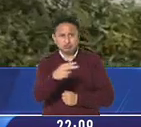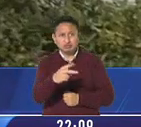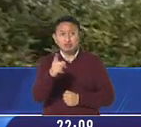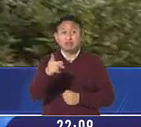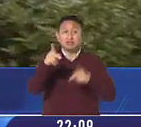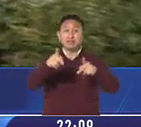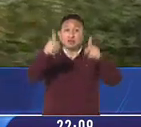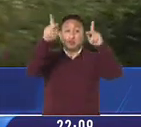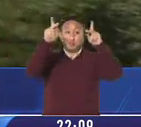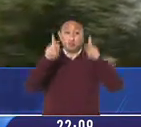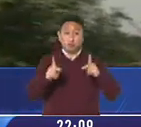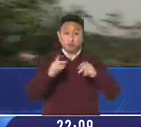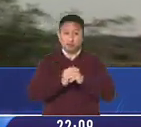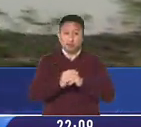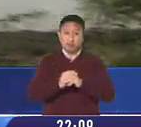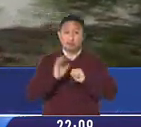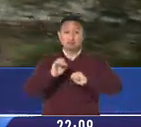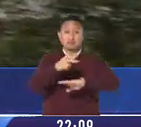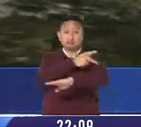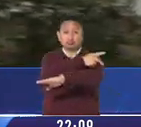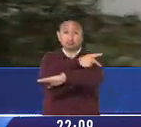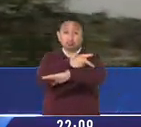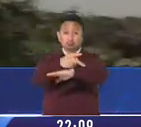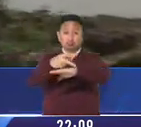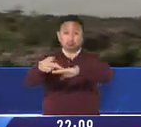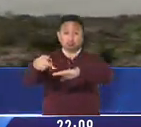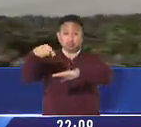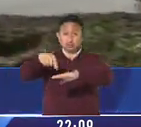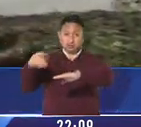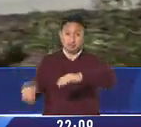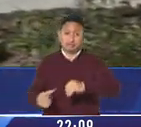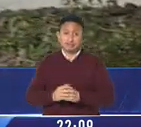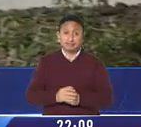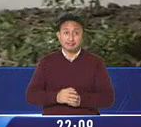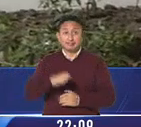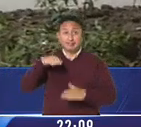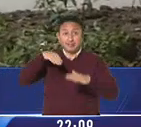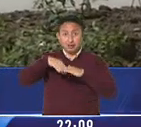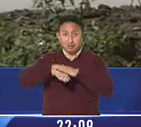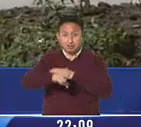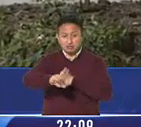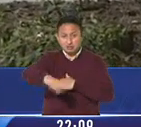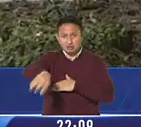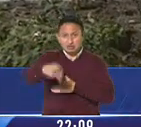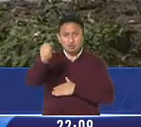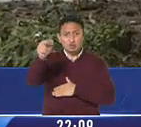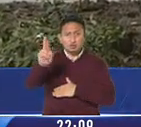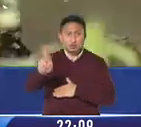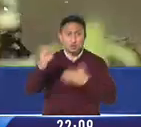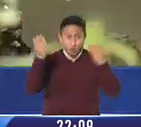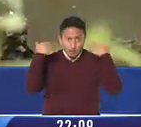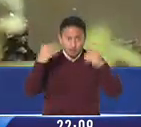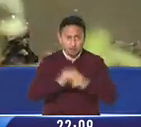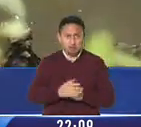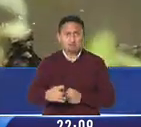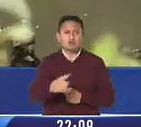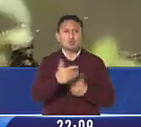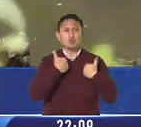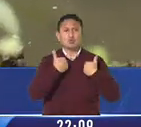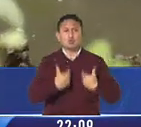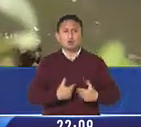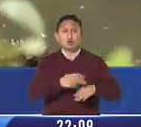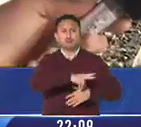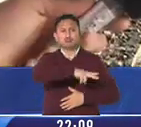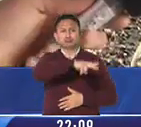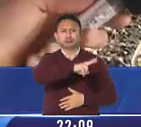del primer puente de la perimetral que une el sector de la Fragata con la isla Trinitaria en el suroeste de Guayaquil, flotaba un cuerpo